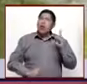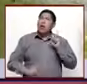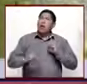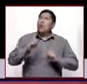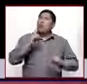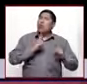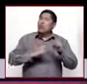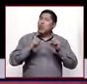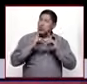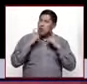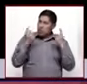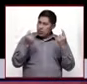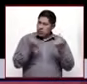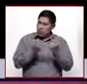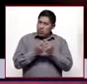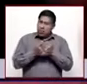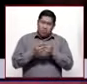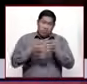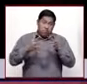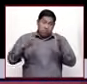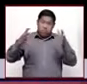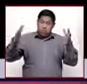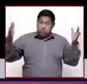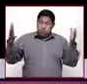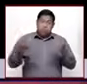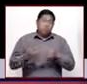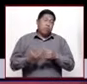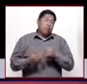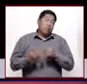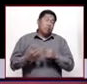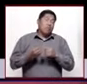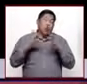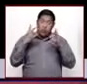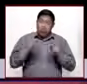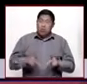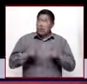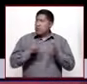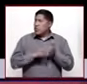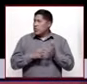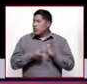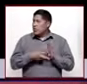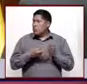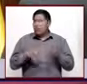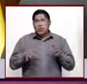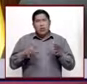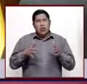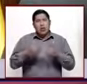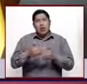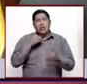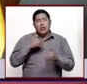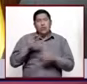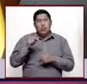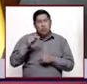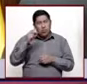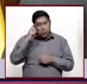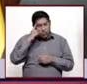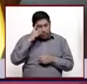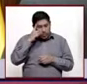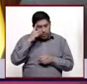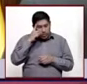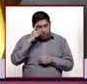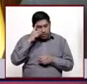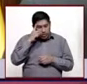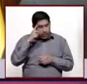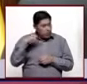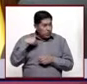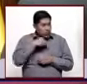departamentos crecieron de manera per capitaria, pero eso no indica de que ya tenemos que anticiparnos, sino es en este momento tenemos